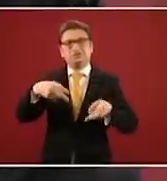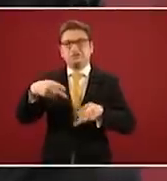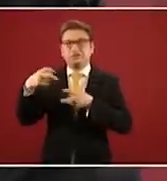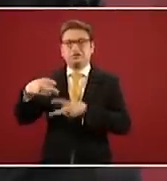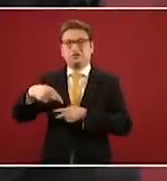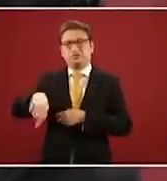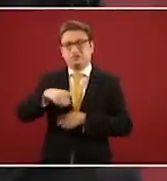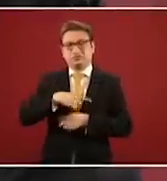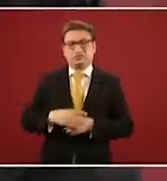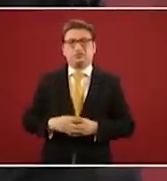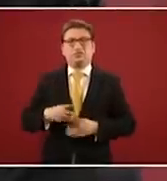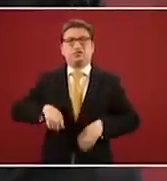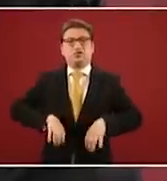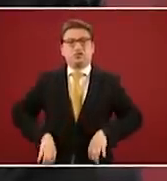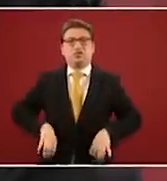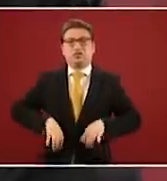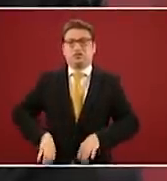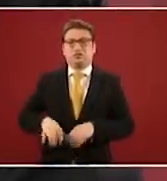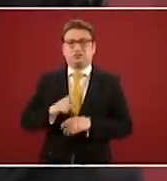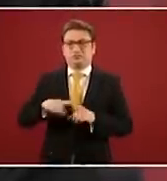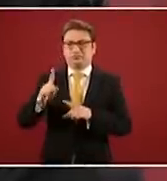oficial.